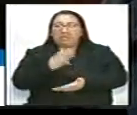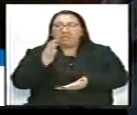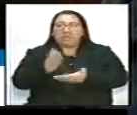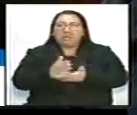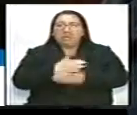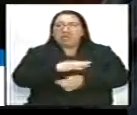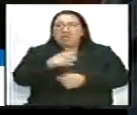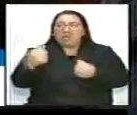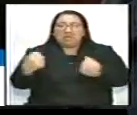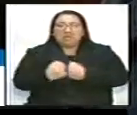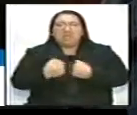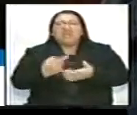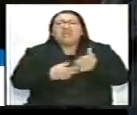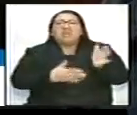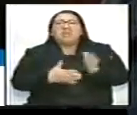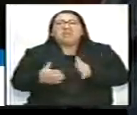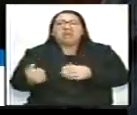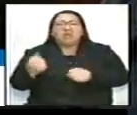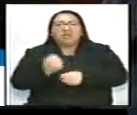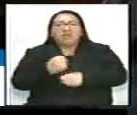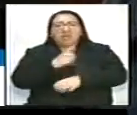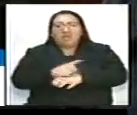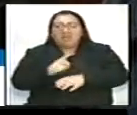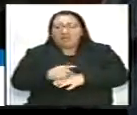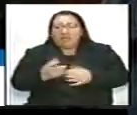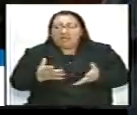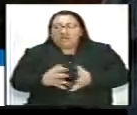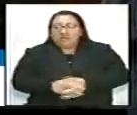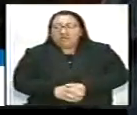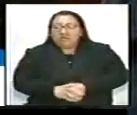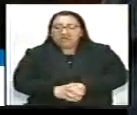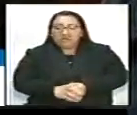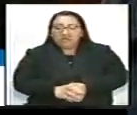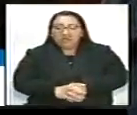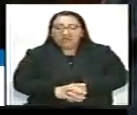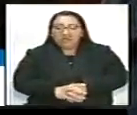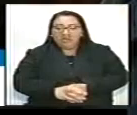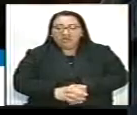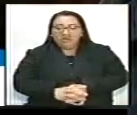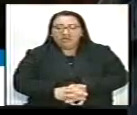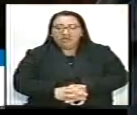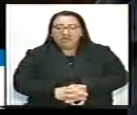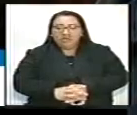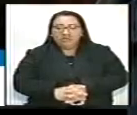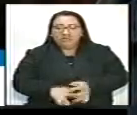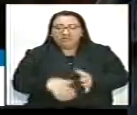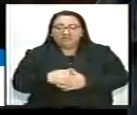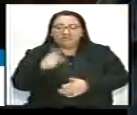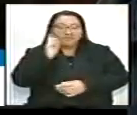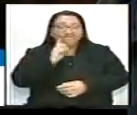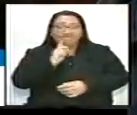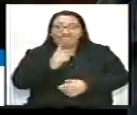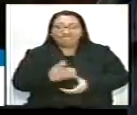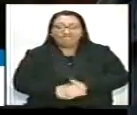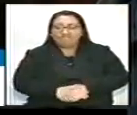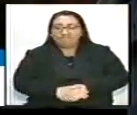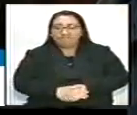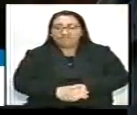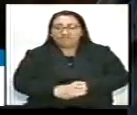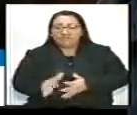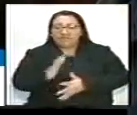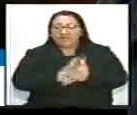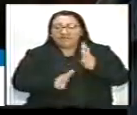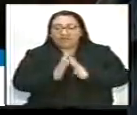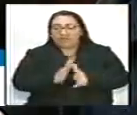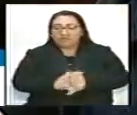sociales, ¿qué plan de competitividad podemos desarrollar? ¿Qué plan de productividad nacional podemos desarrollar? Todo es mentira, eso es falso, es